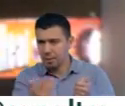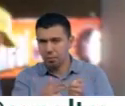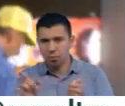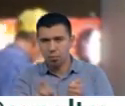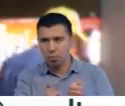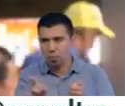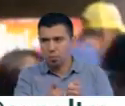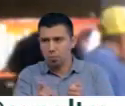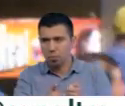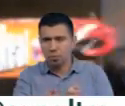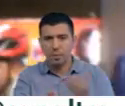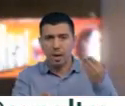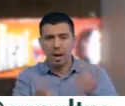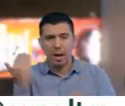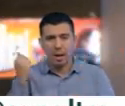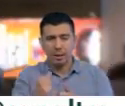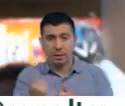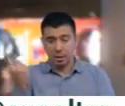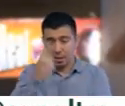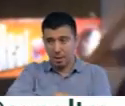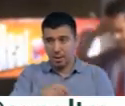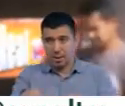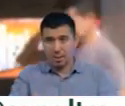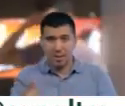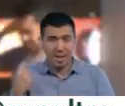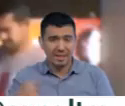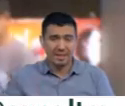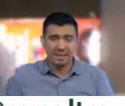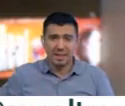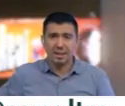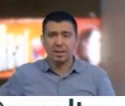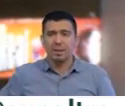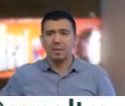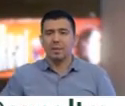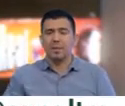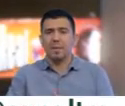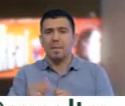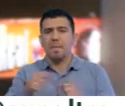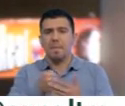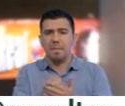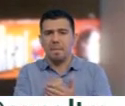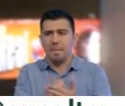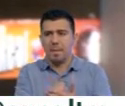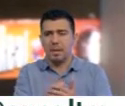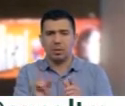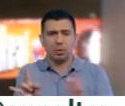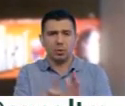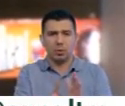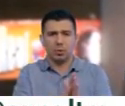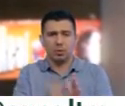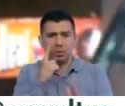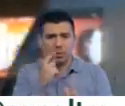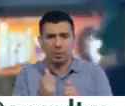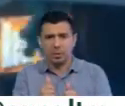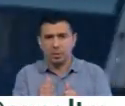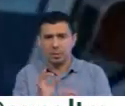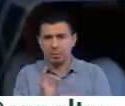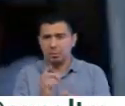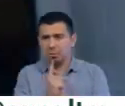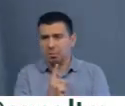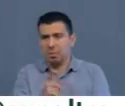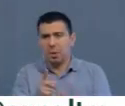del día de ayer es que efectivamente en el día de ayer los niveles de presión sonora estaban en este punto específico entre